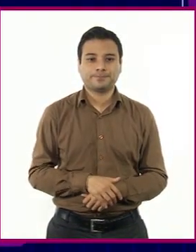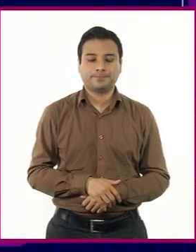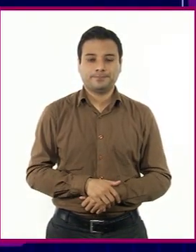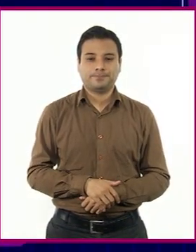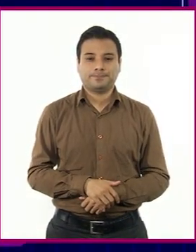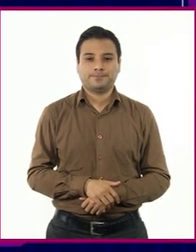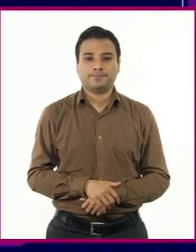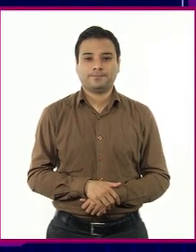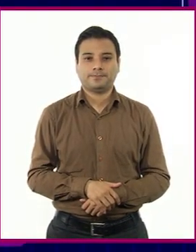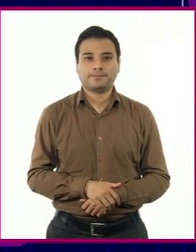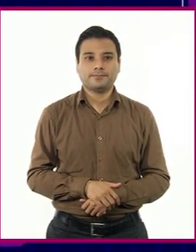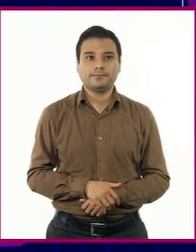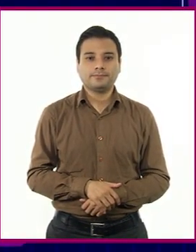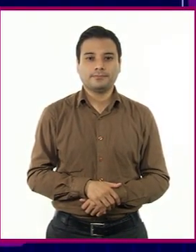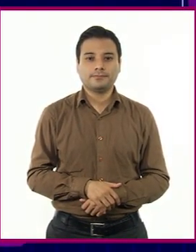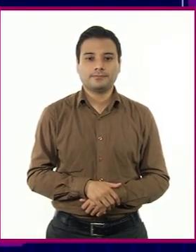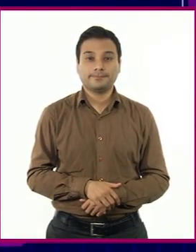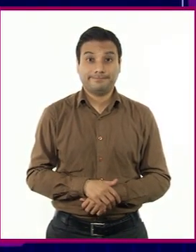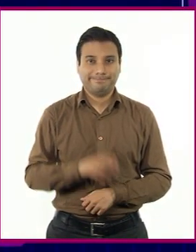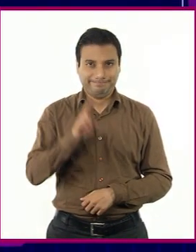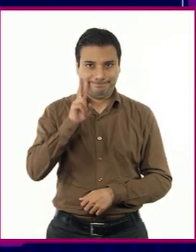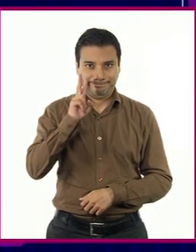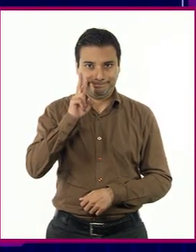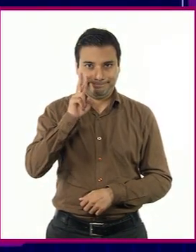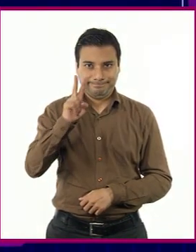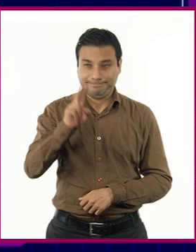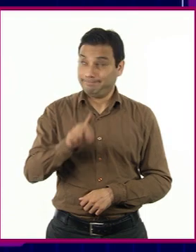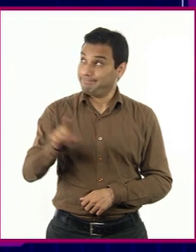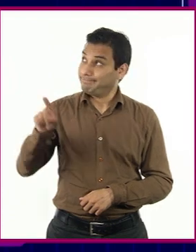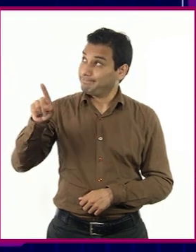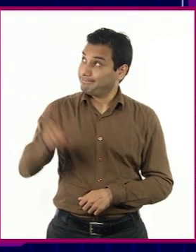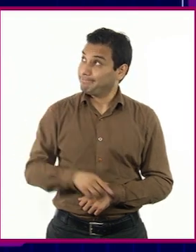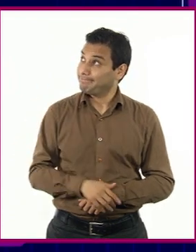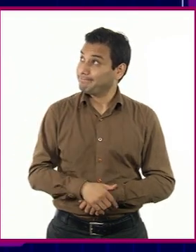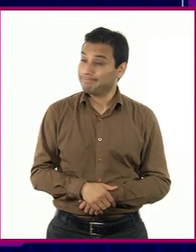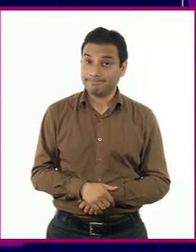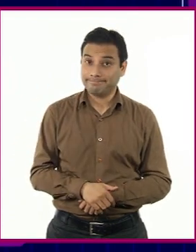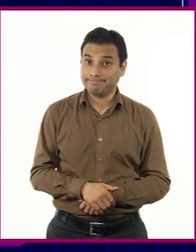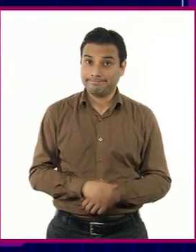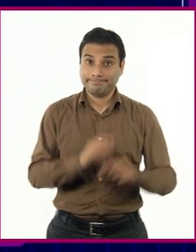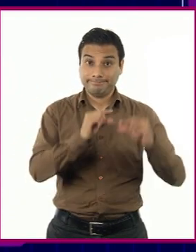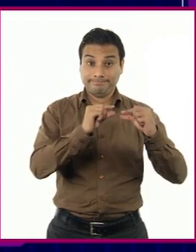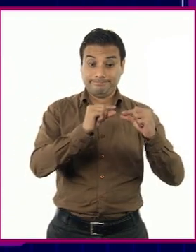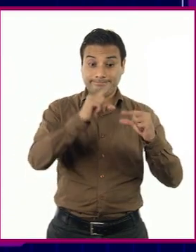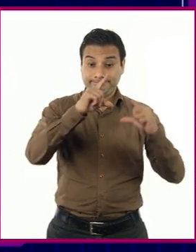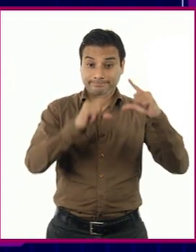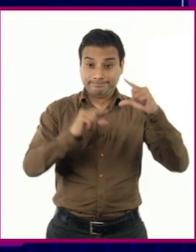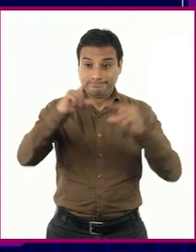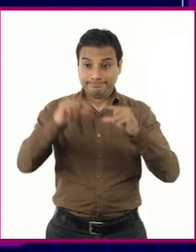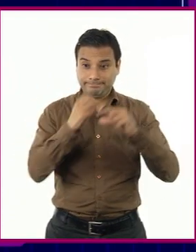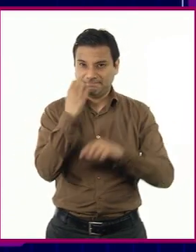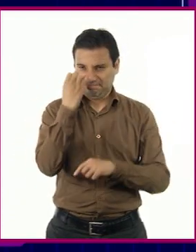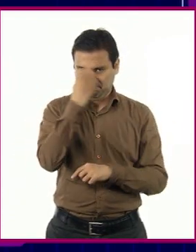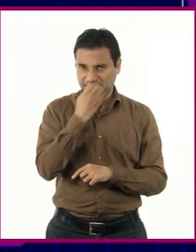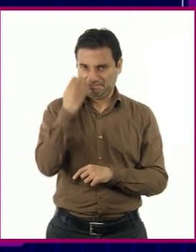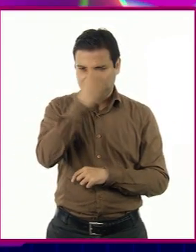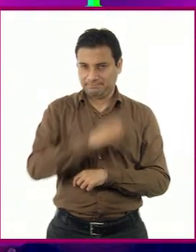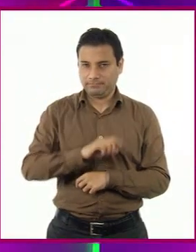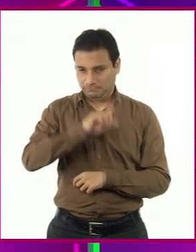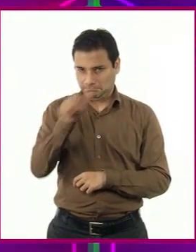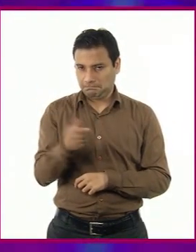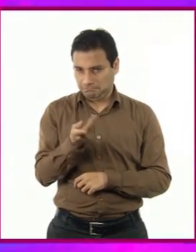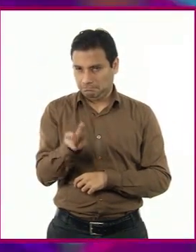Alumnas y alumnos, observen y analicen la siguiente gráfica para responder algunas preguntas.